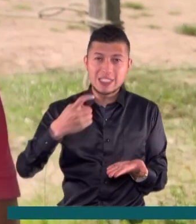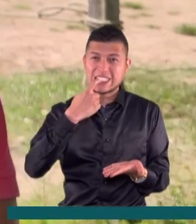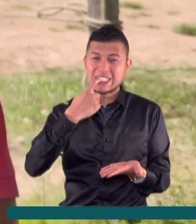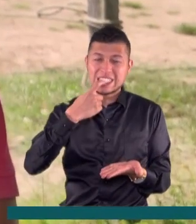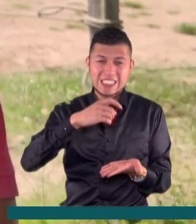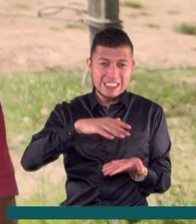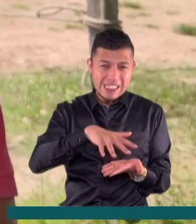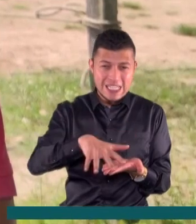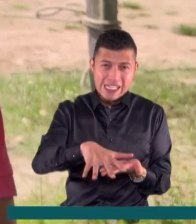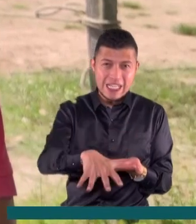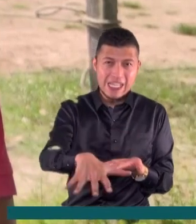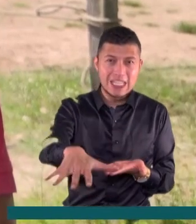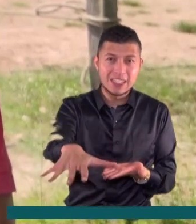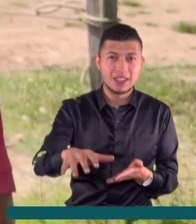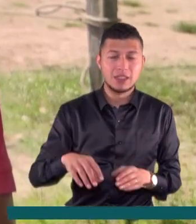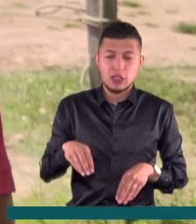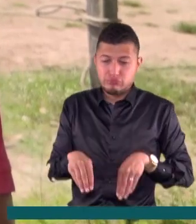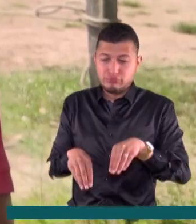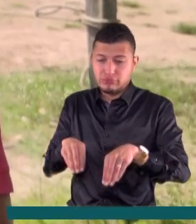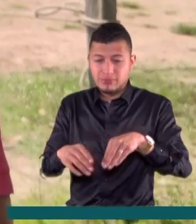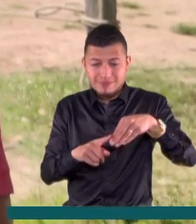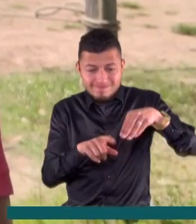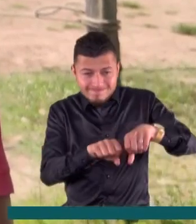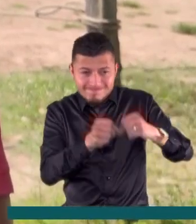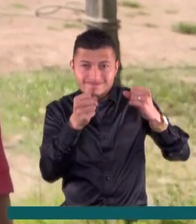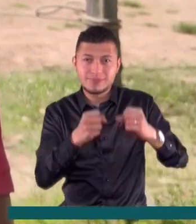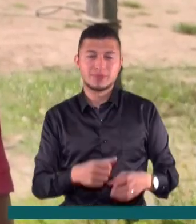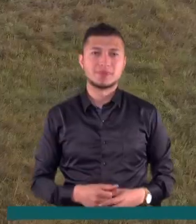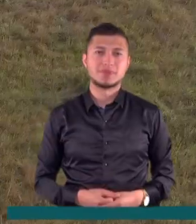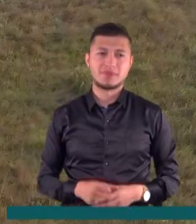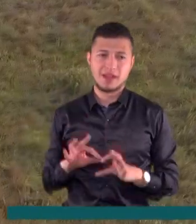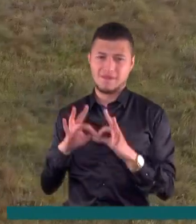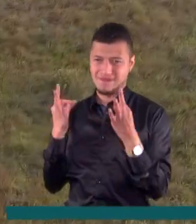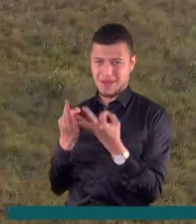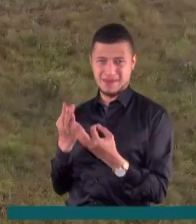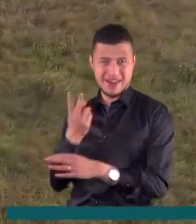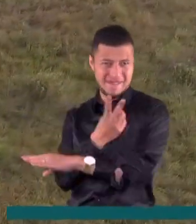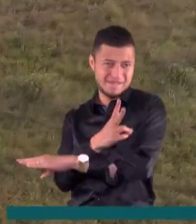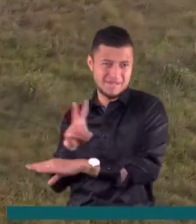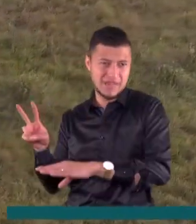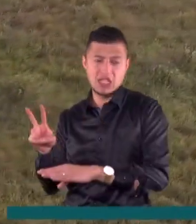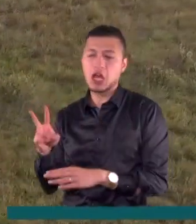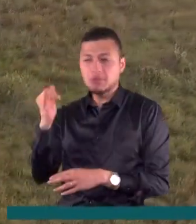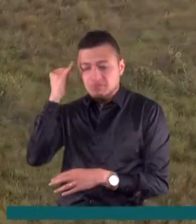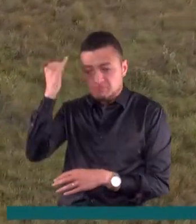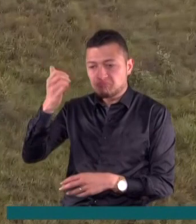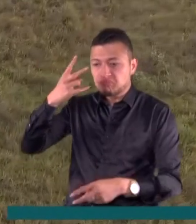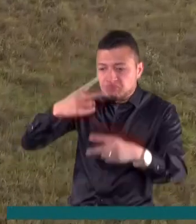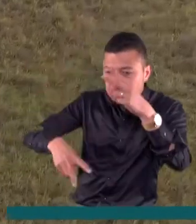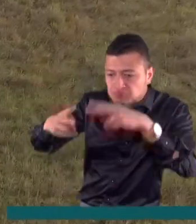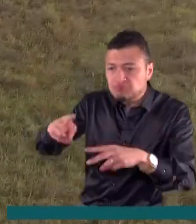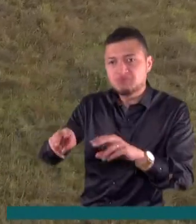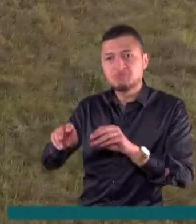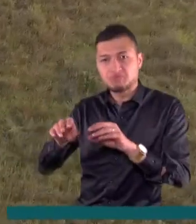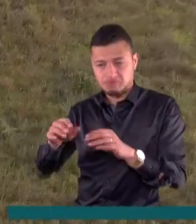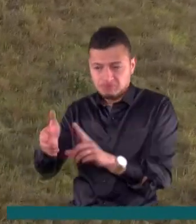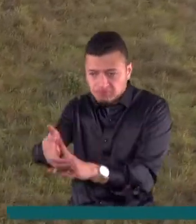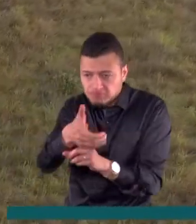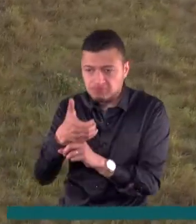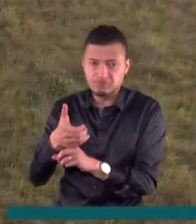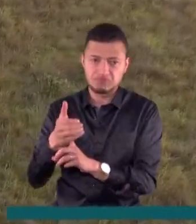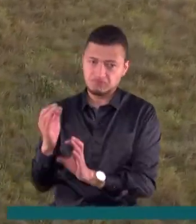muy rígido y tenían un desgaste en la pezuña. Una familia vichadense decidió reproducirlos, protegerlos